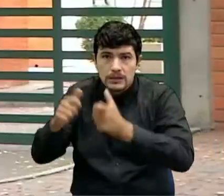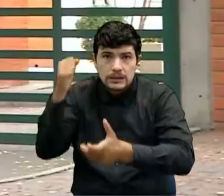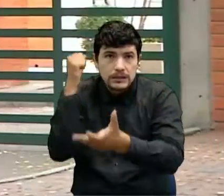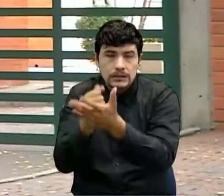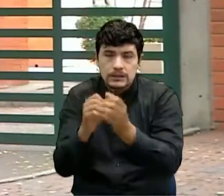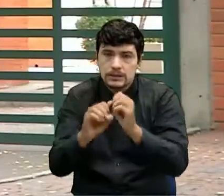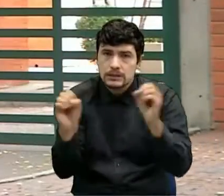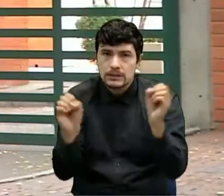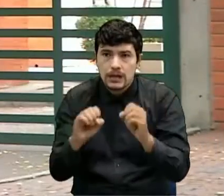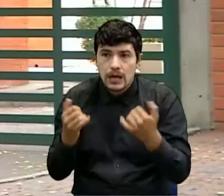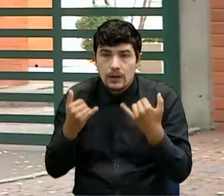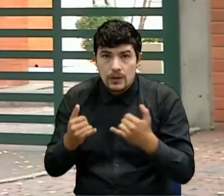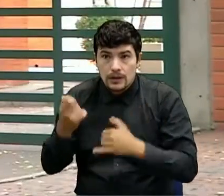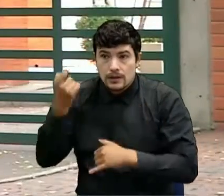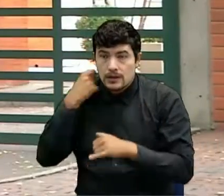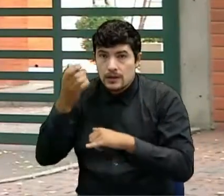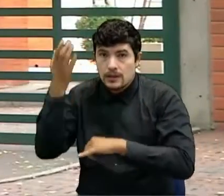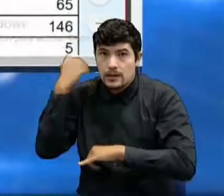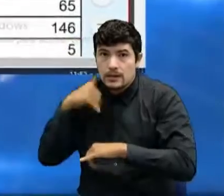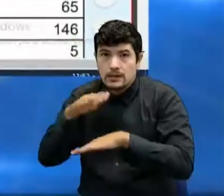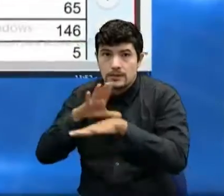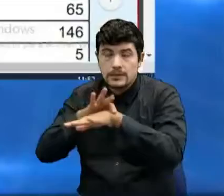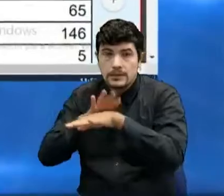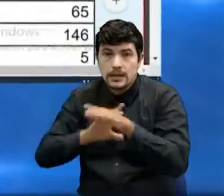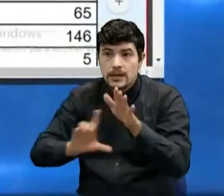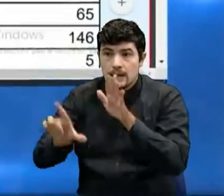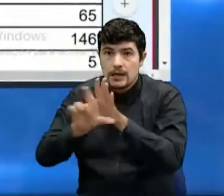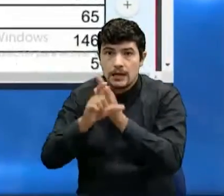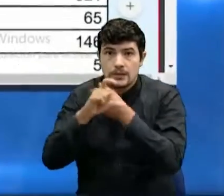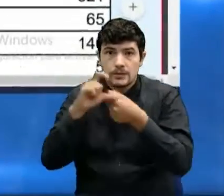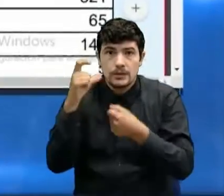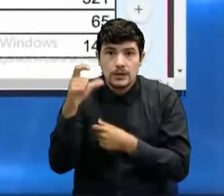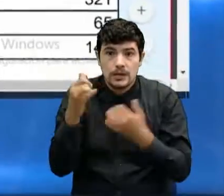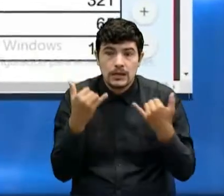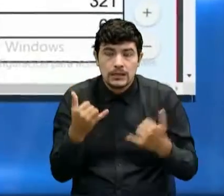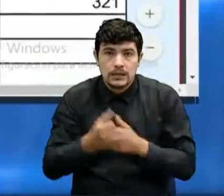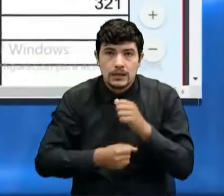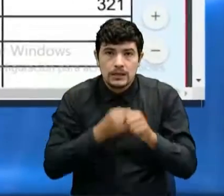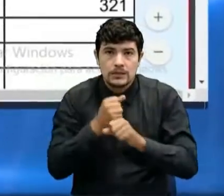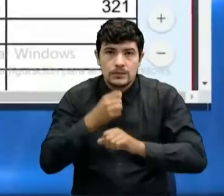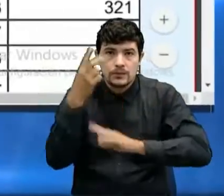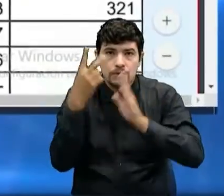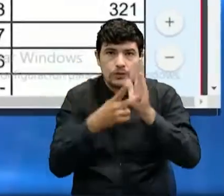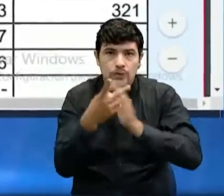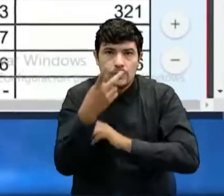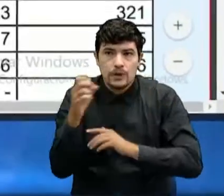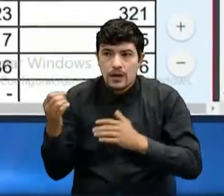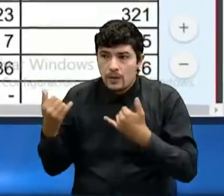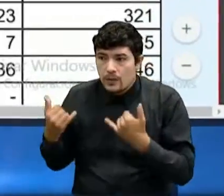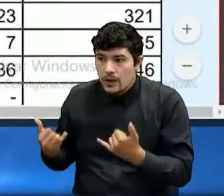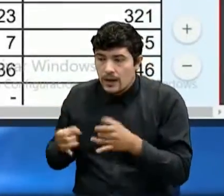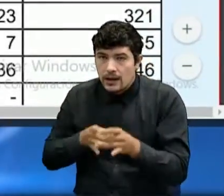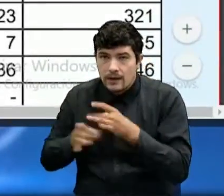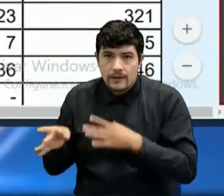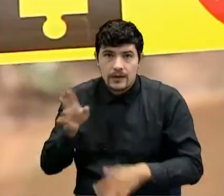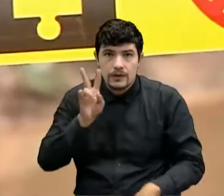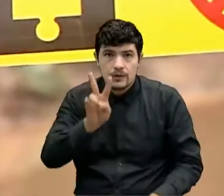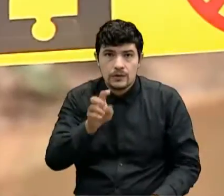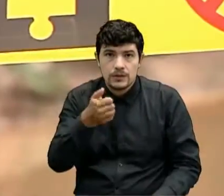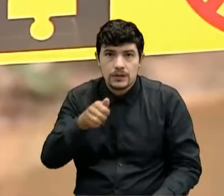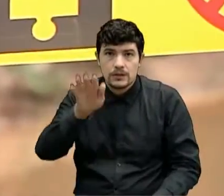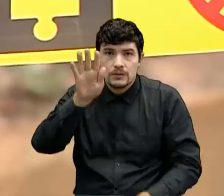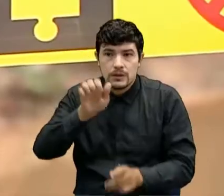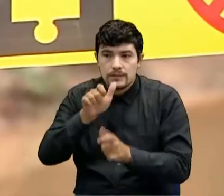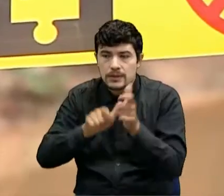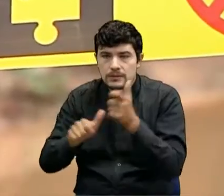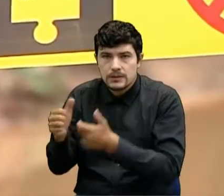Según el último reporte de Medicina Legal, en Cúcuta durante el 2020 y hasta la fecha, más de 219 personas han perdido la vida